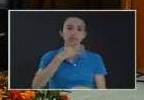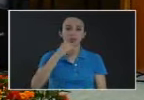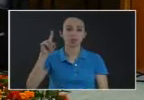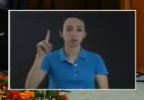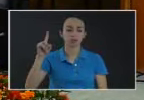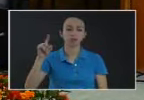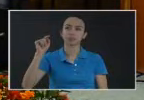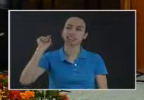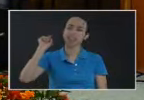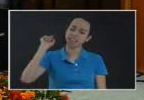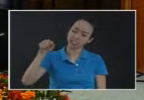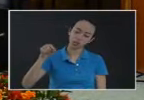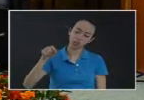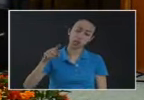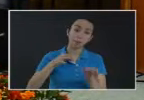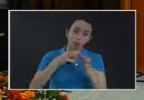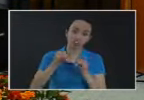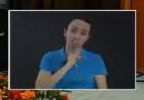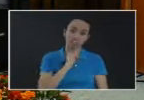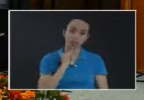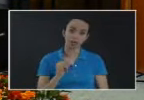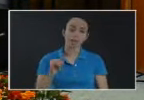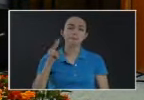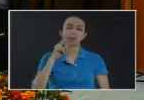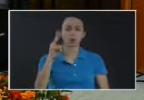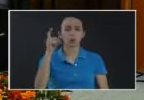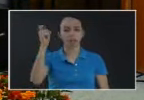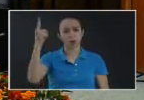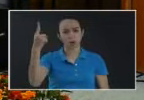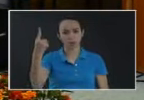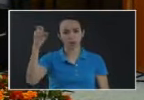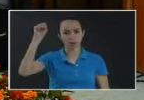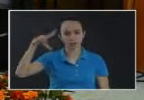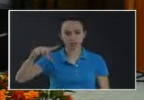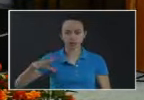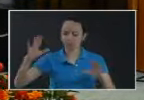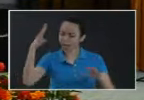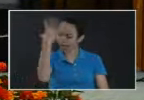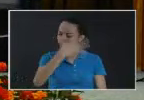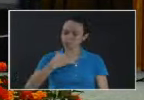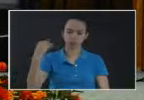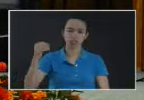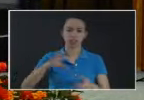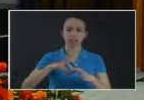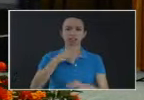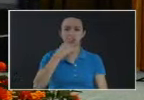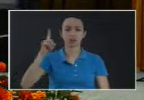una bendición tan grande de parte de Dios, pero ellos no habían sido liberados de la amargura.